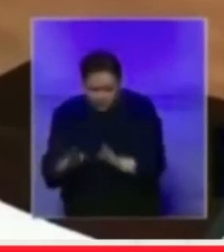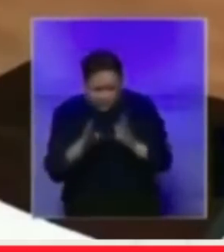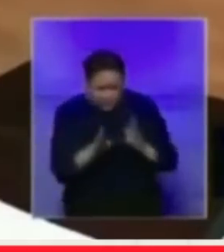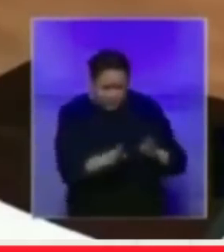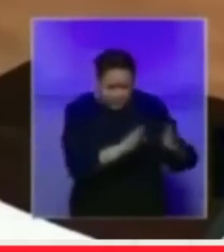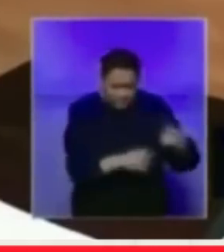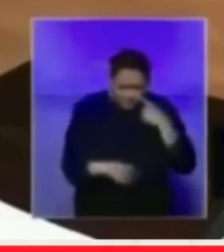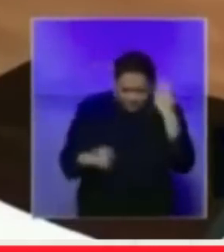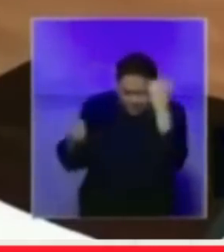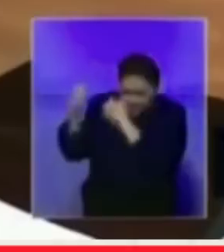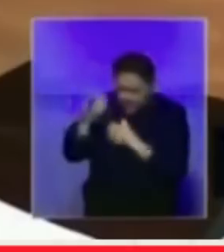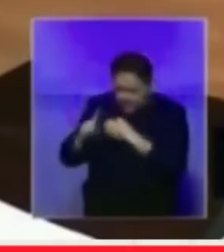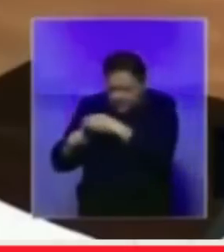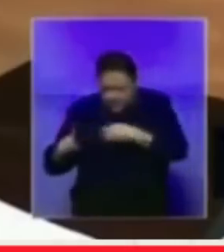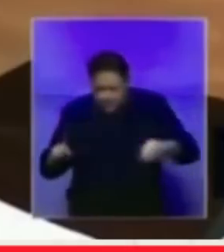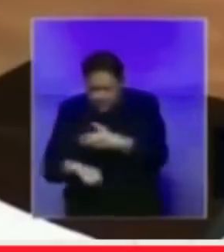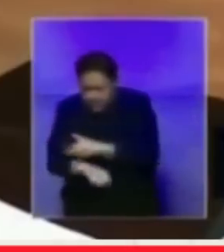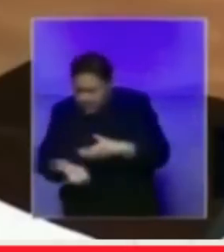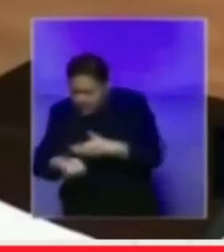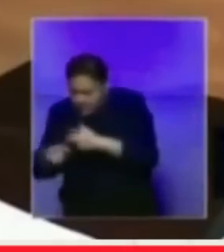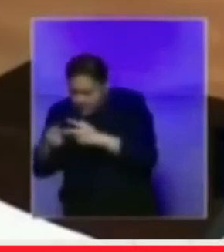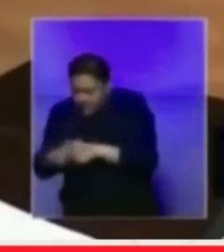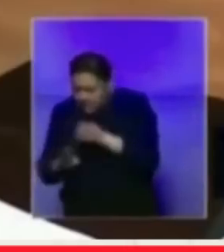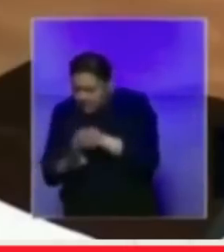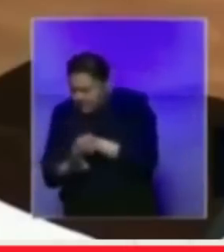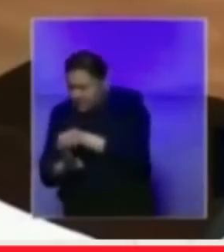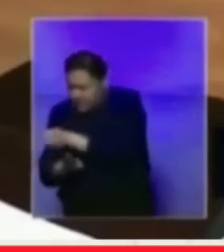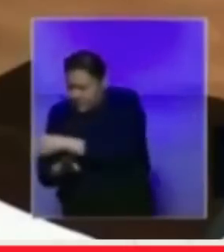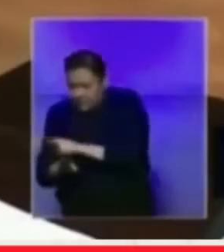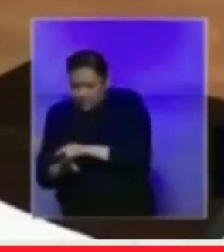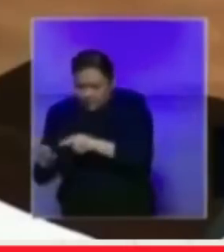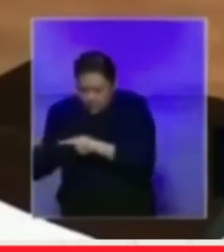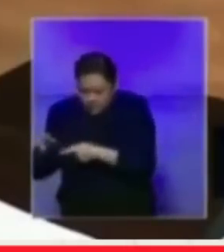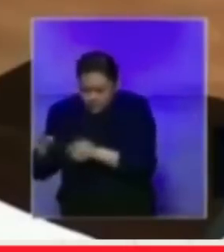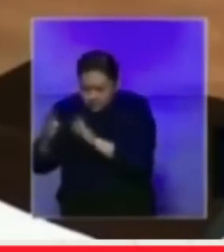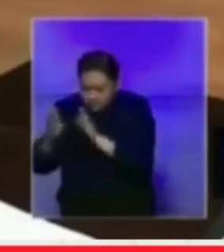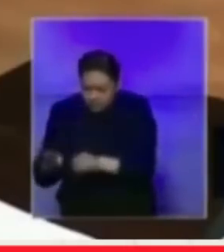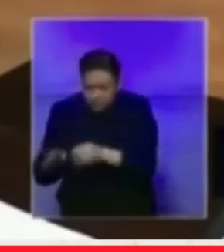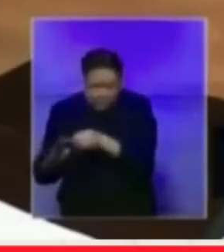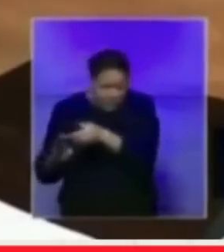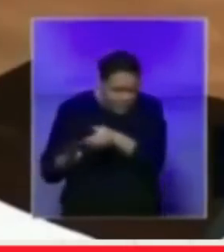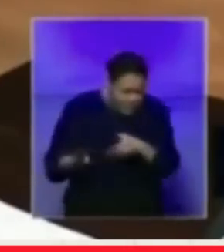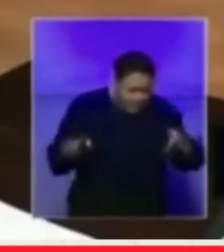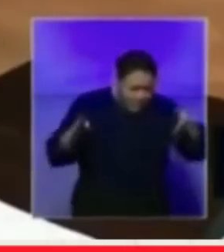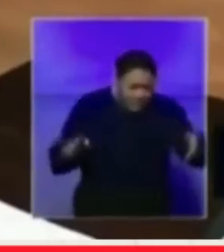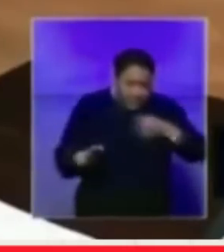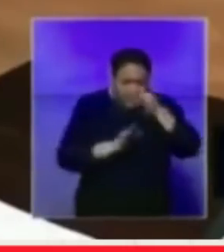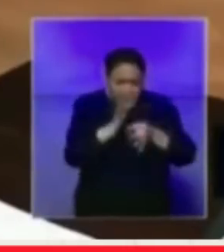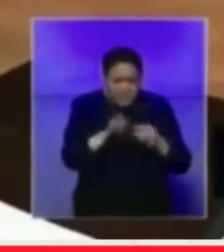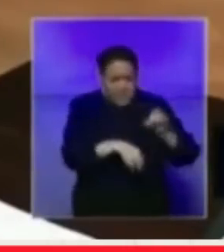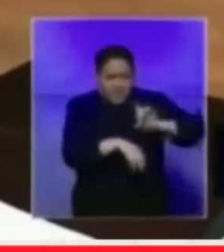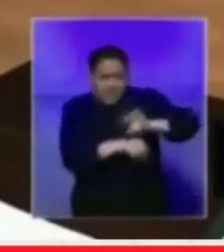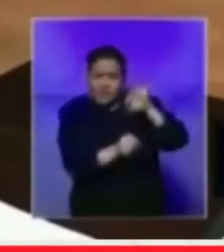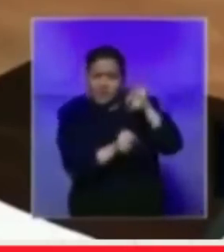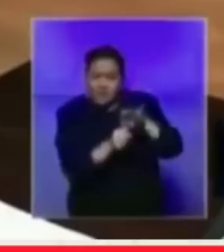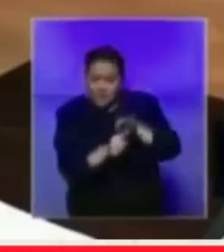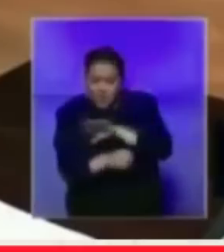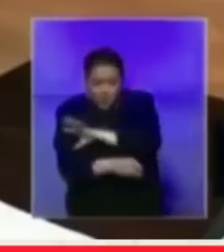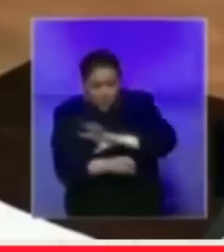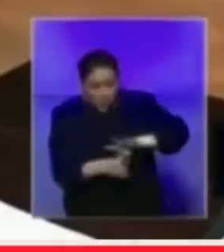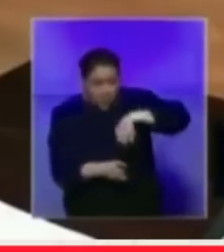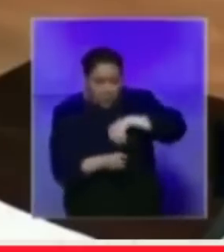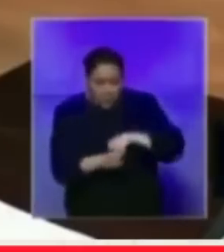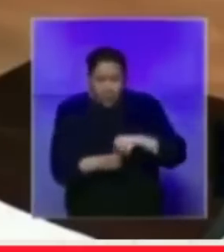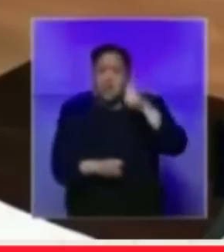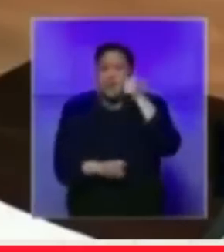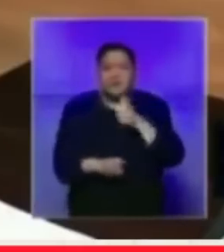se concluye que los actos previos a su inicio, los actos preparatorios de la elección y la jornada electoral se llevaron a cabo bajo